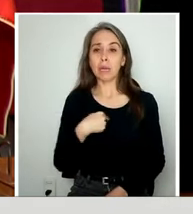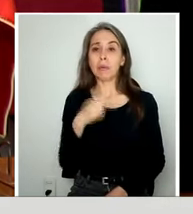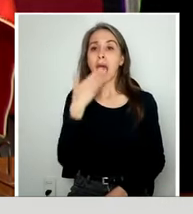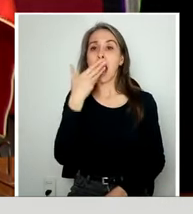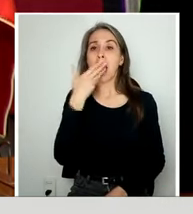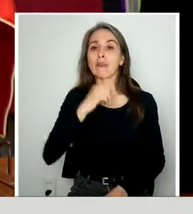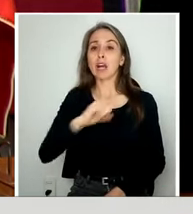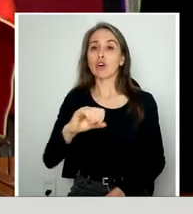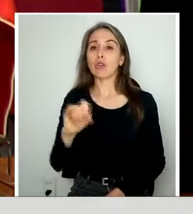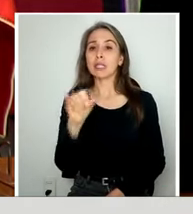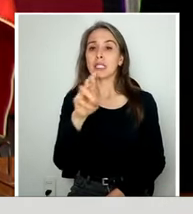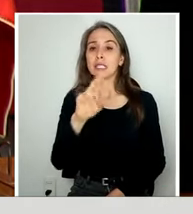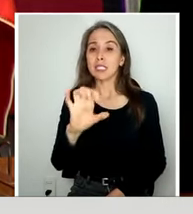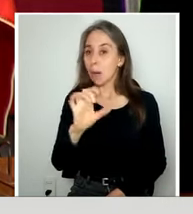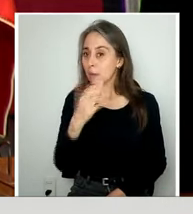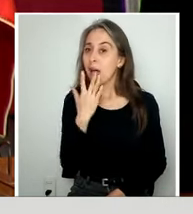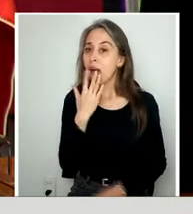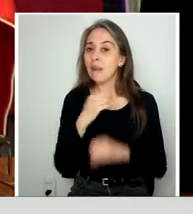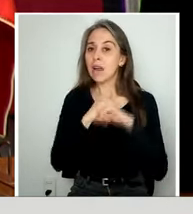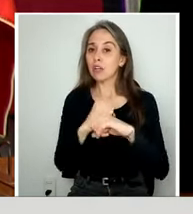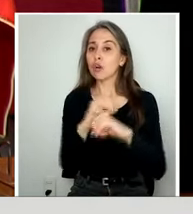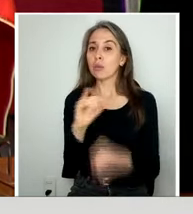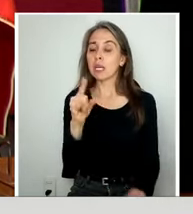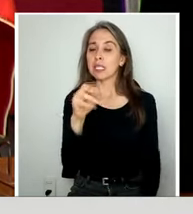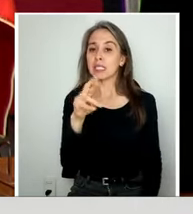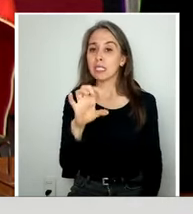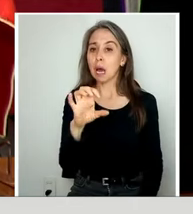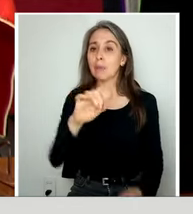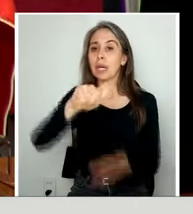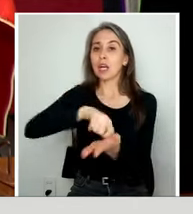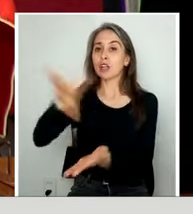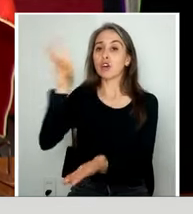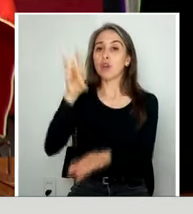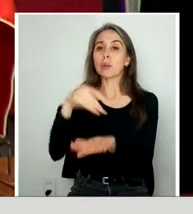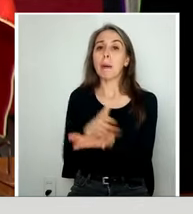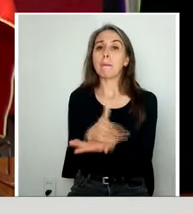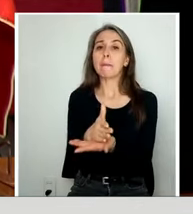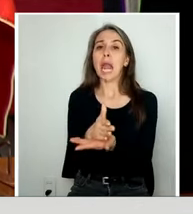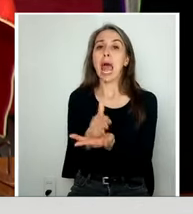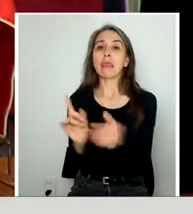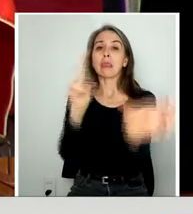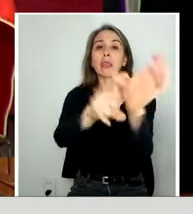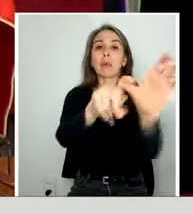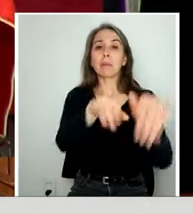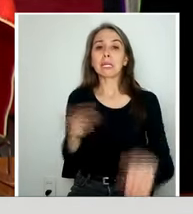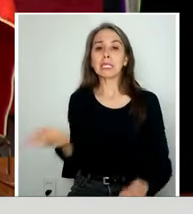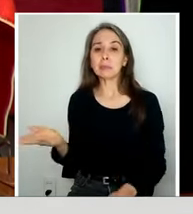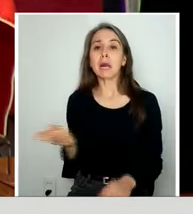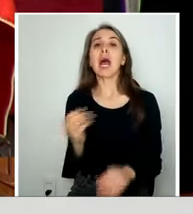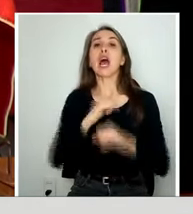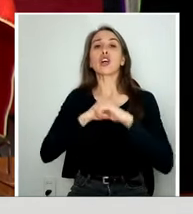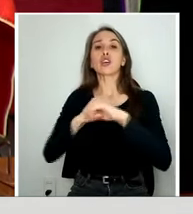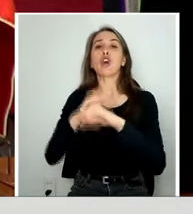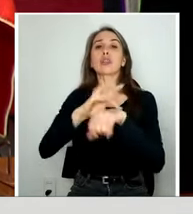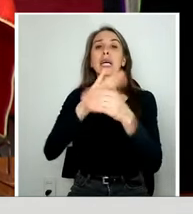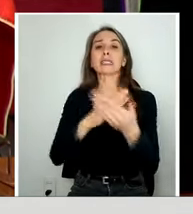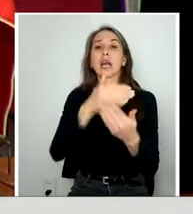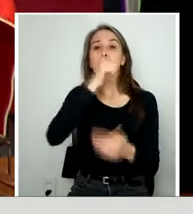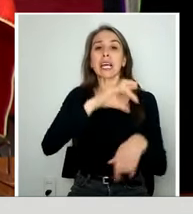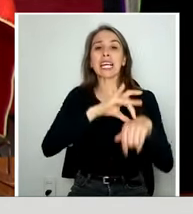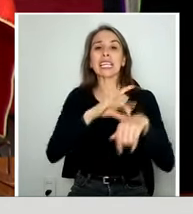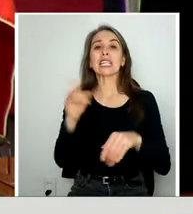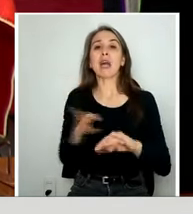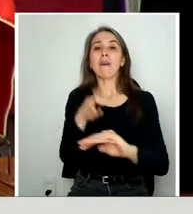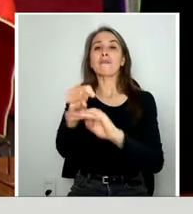Perdón hablan en contra de la isapress pero contratan sendos planes en la misma Ahora en contra de la salud privada pero se entiende en las mejores clínicas del país